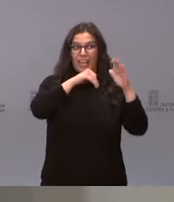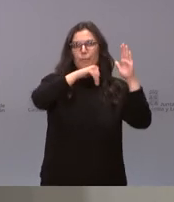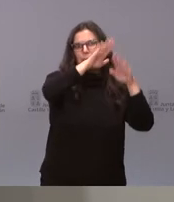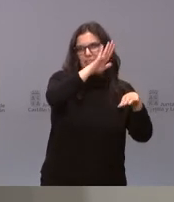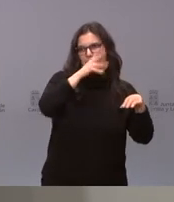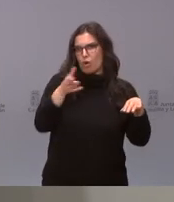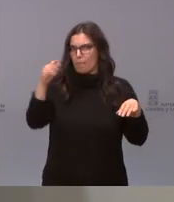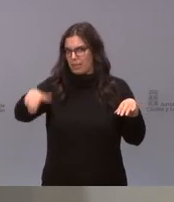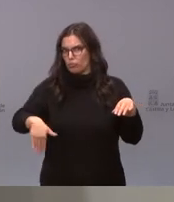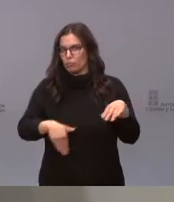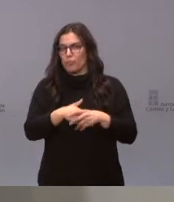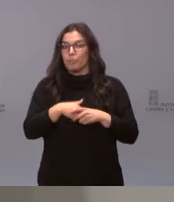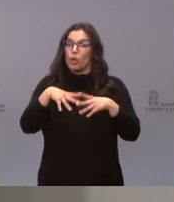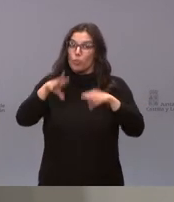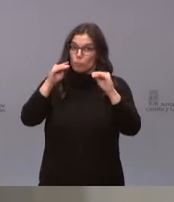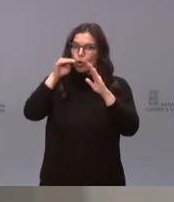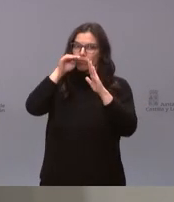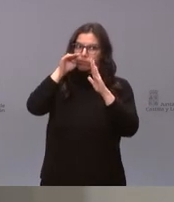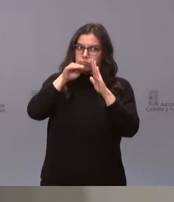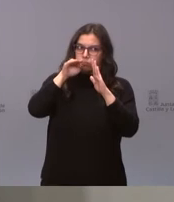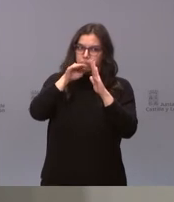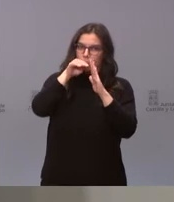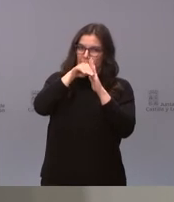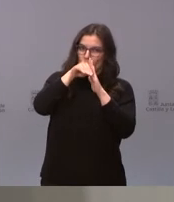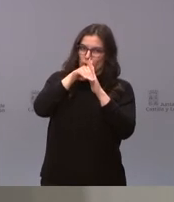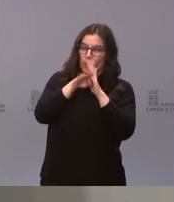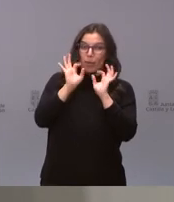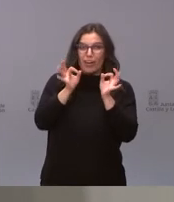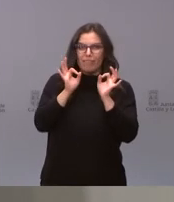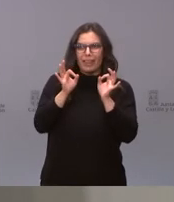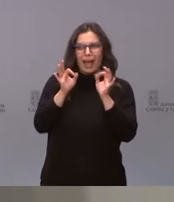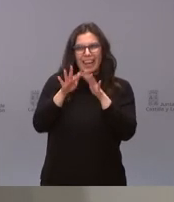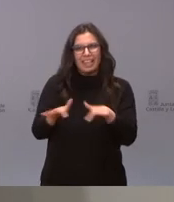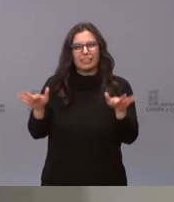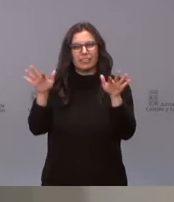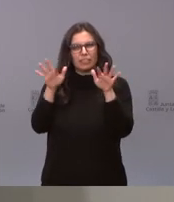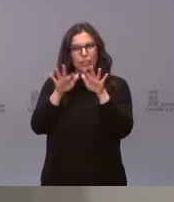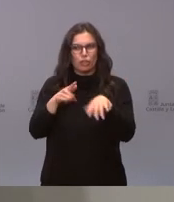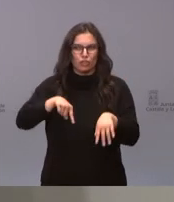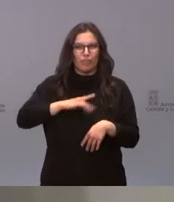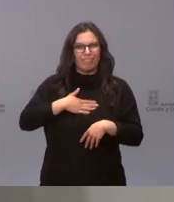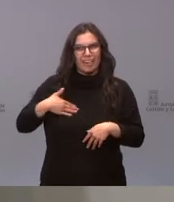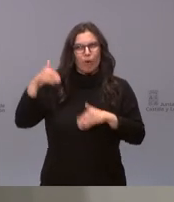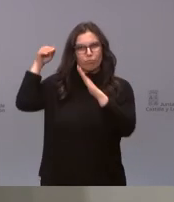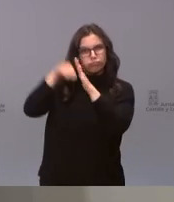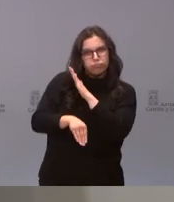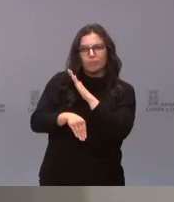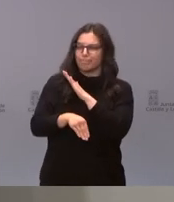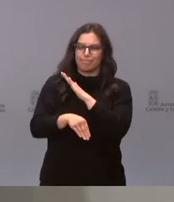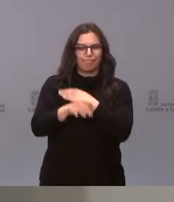burgos está bajando pero es verdad que no no baja la velocidad que nos que nos gustaría y evidentemente